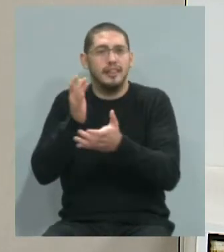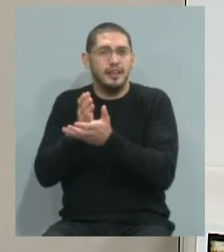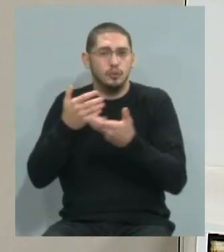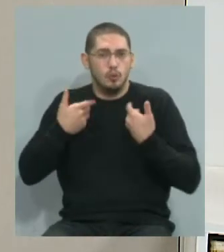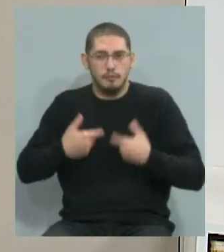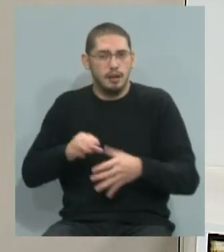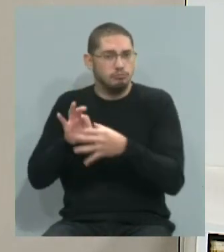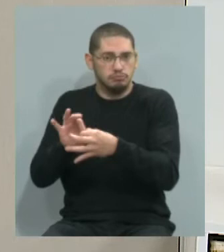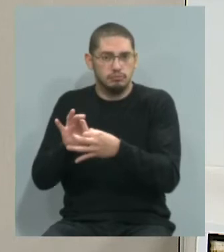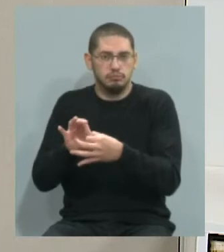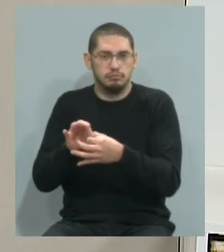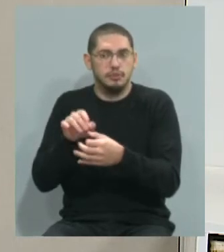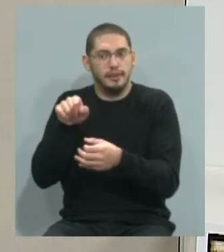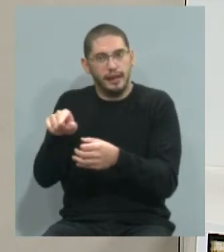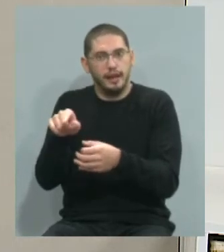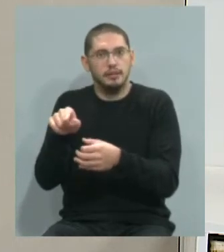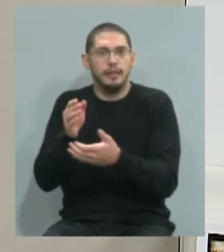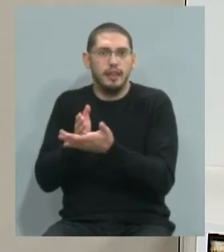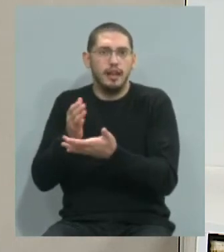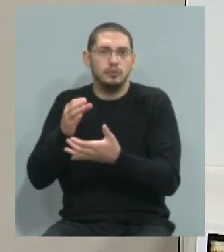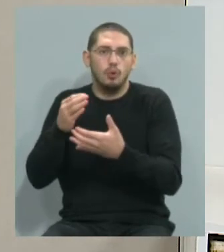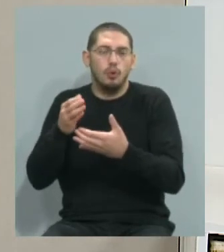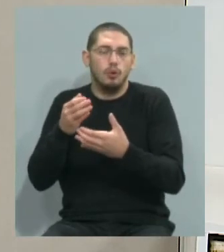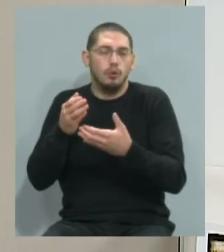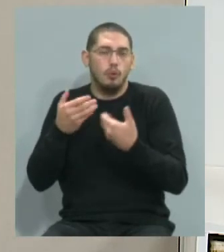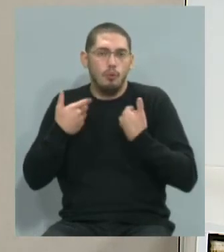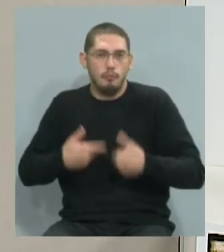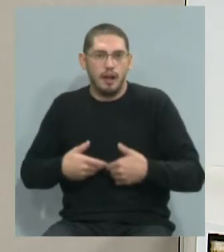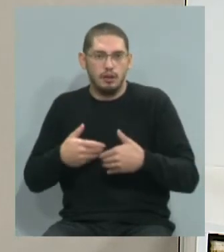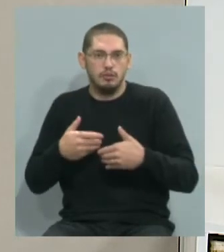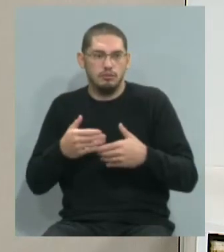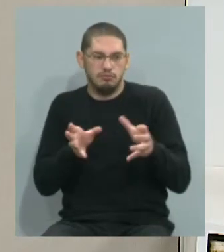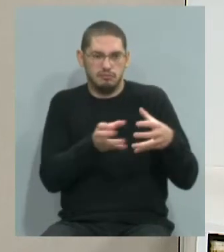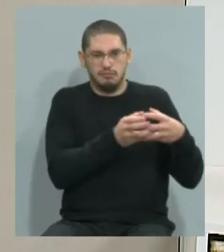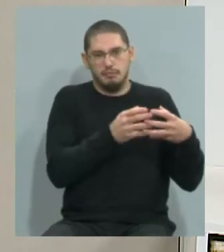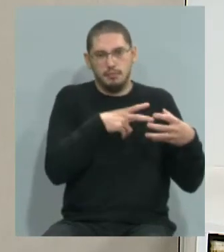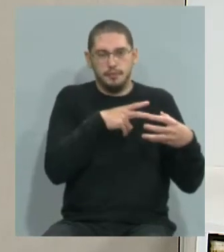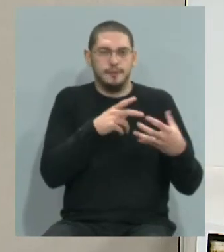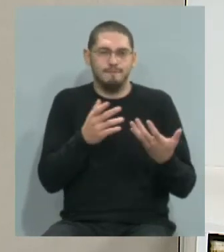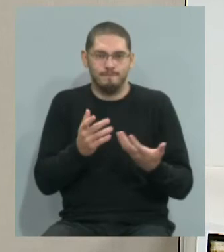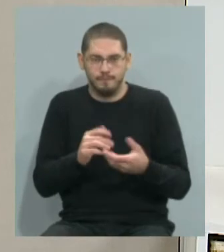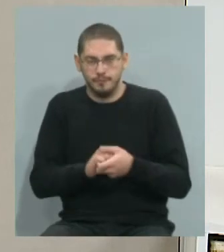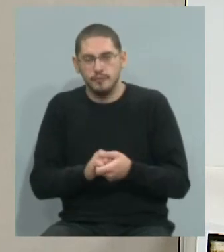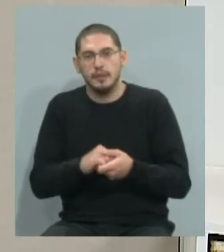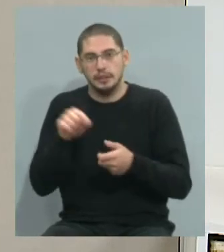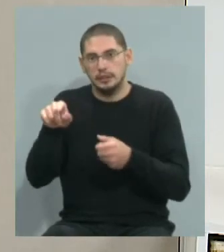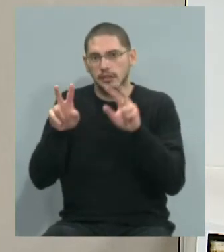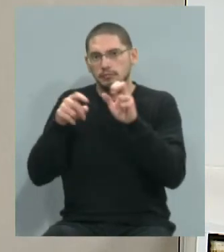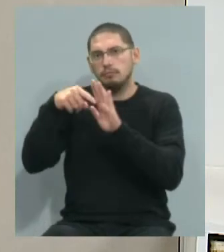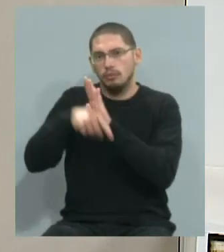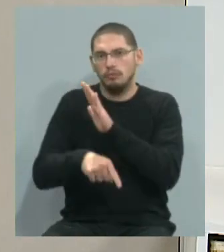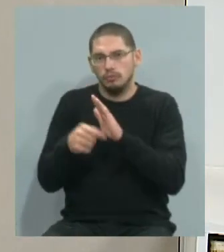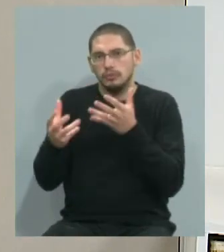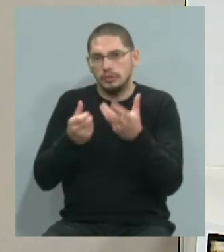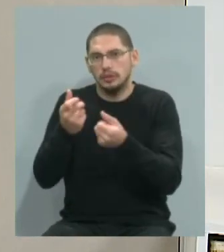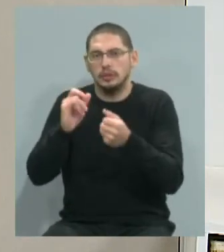también en ese principio. Sin duda, es un tema muy interesante que seguramente vamos a ir a profundizar aún más porque estamos hablando